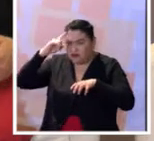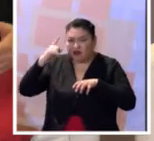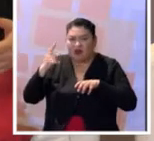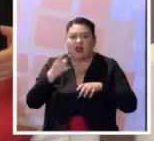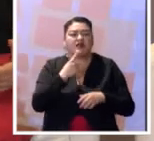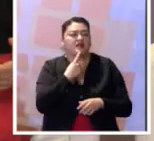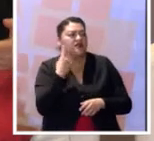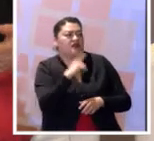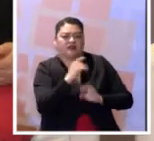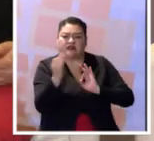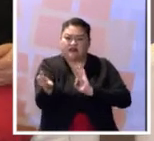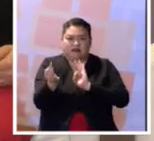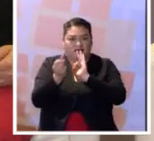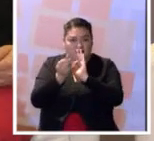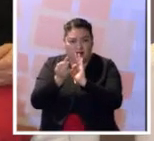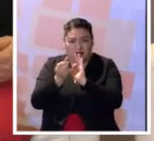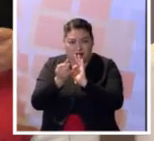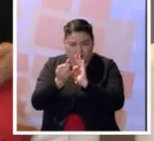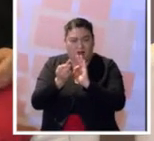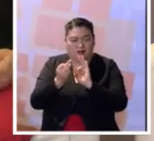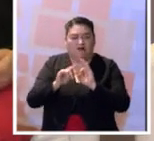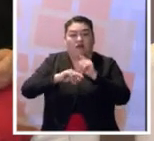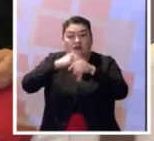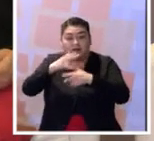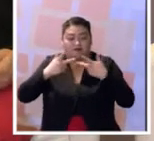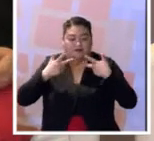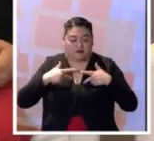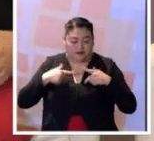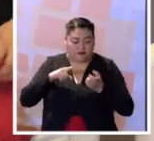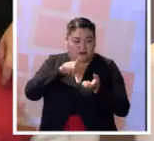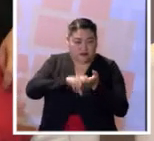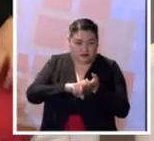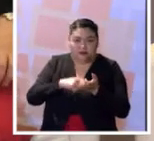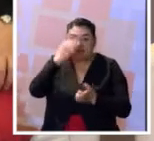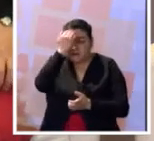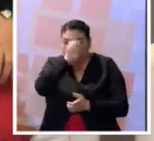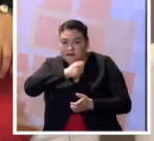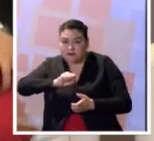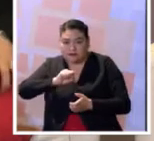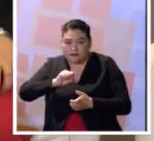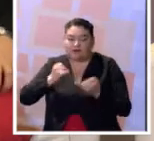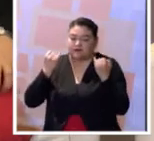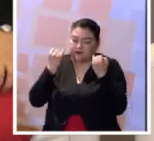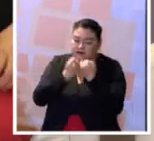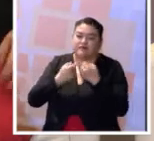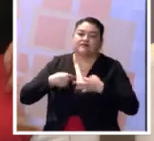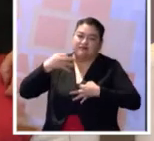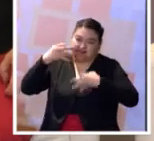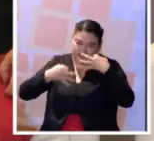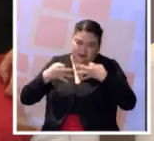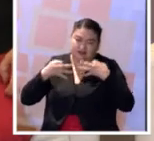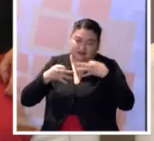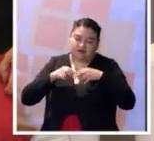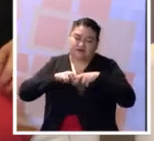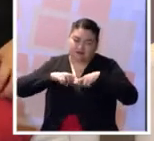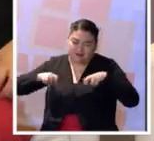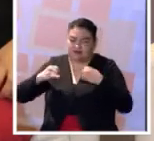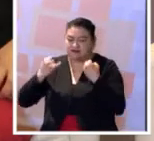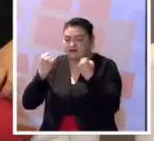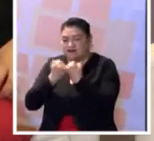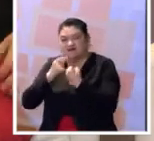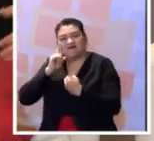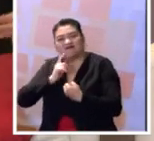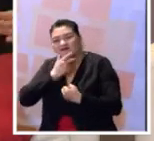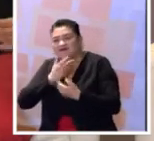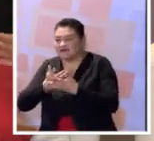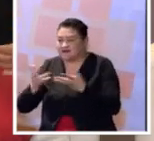denuncia, y luego dentro de ellos que haya personal capacitado, y dentro de eso están los operadores de justicia y también los jueces y